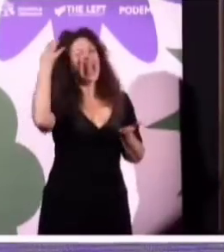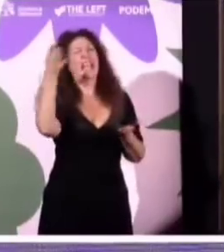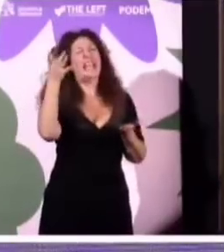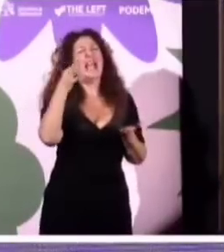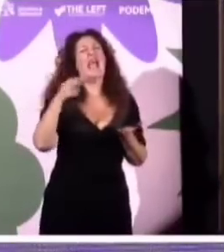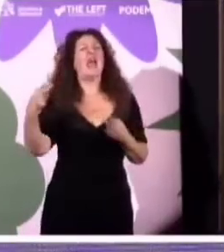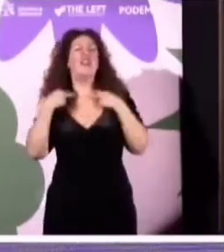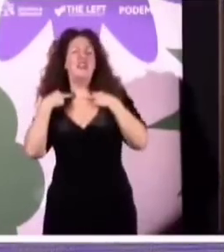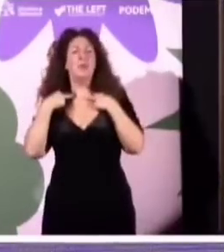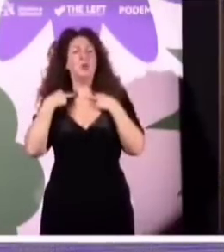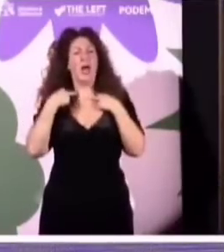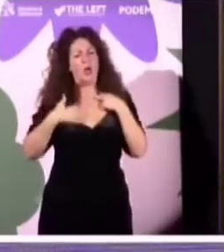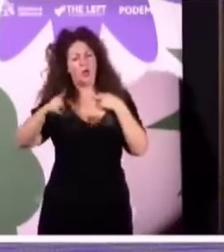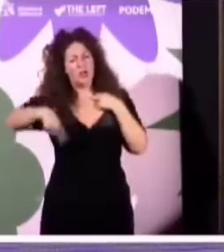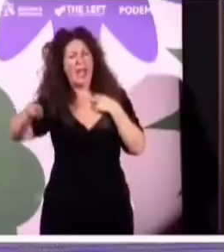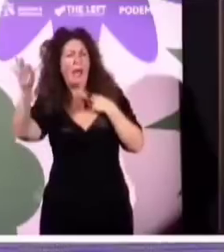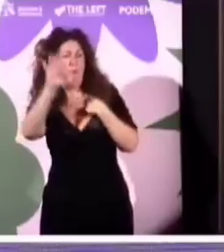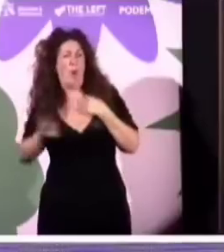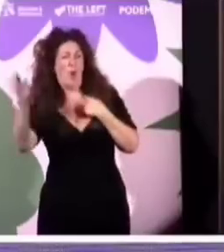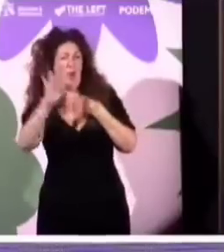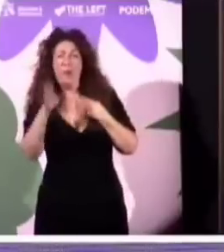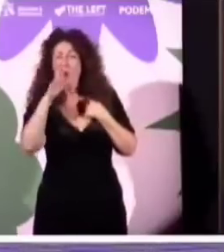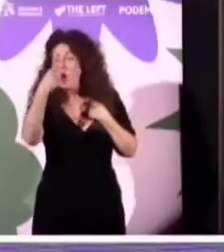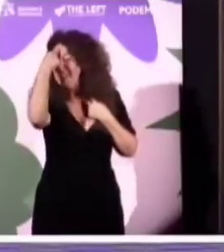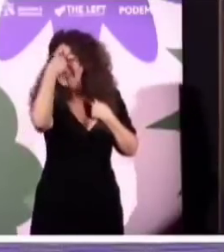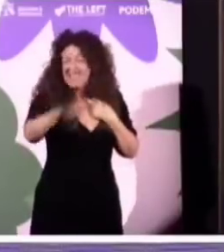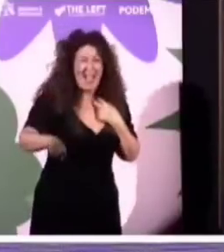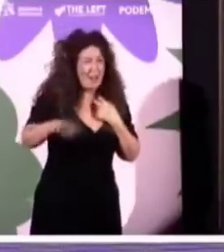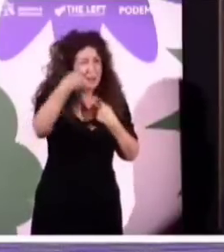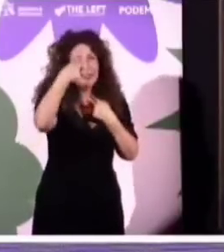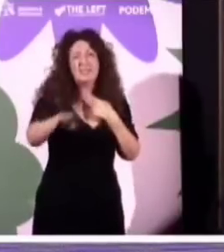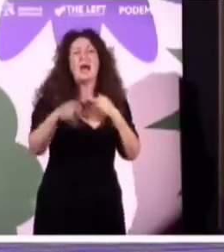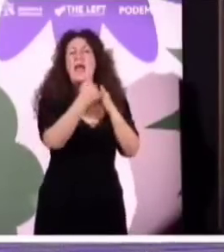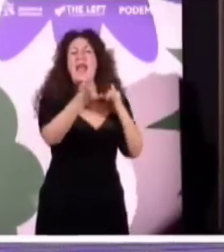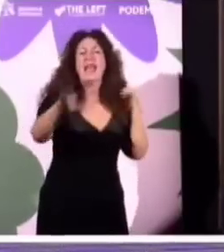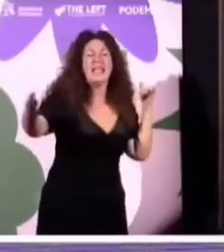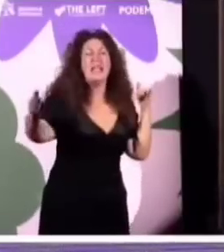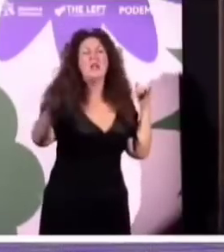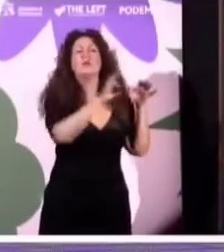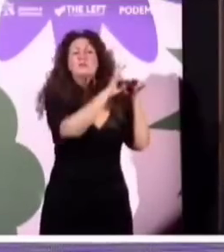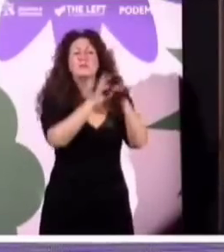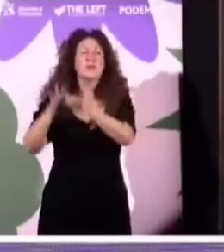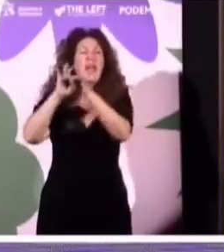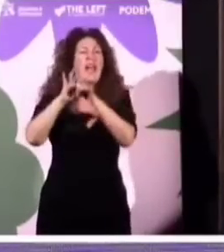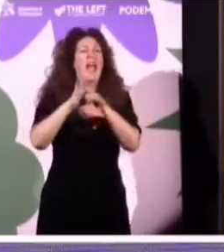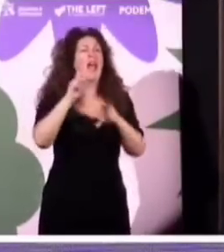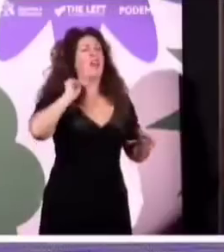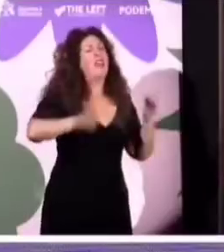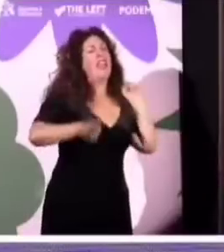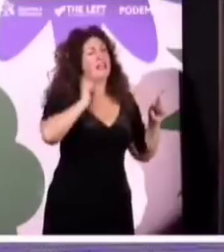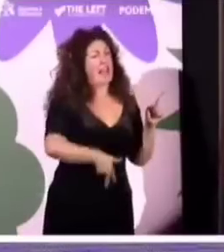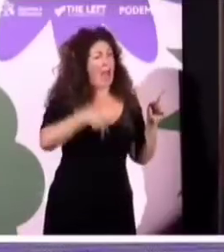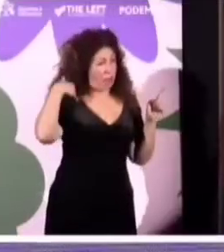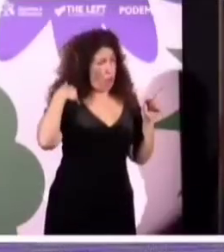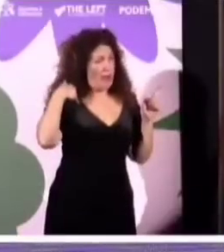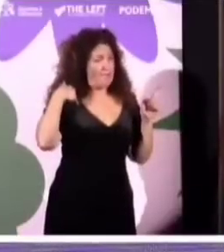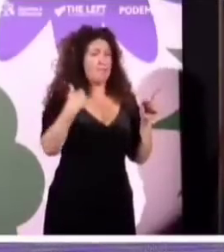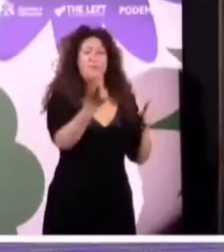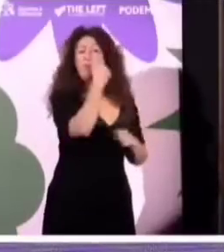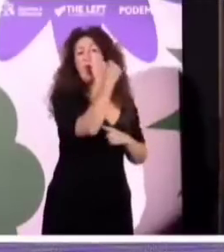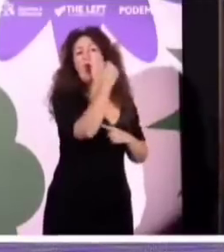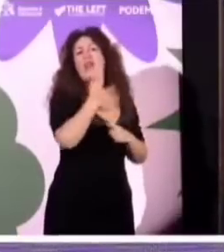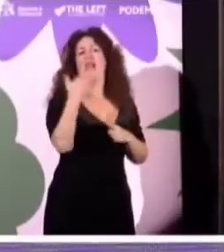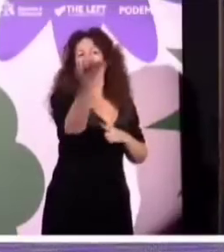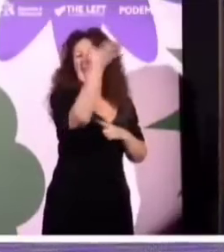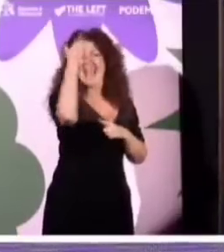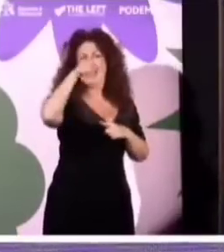Podemos, porque saben que el hilo conductor que vincula la dictadura como organización de poder de las élites